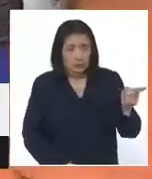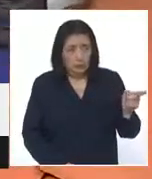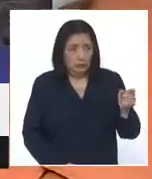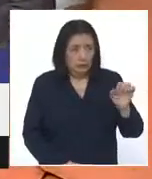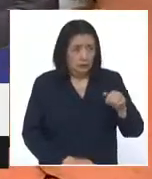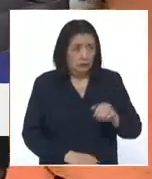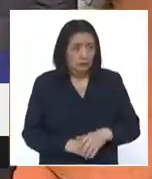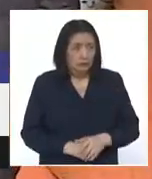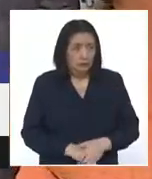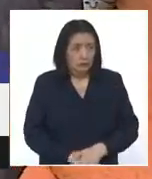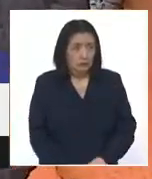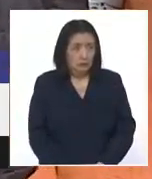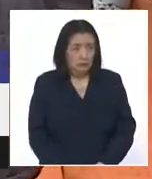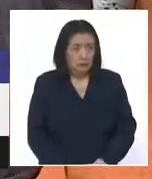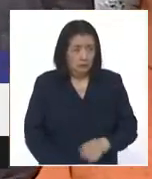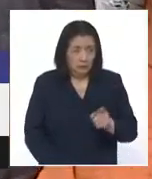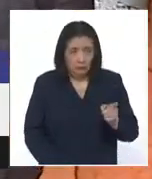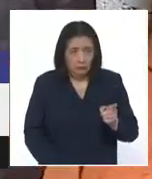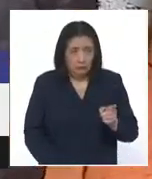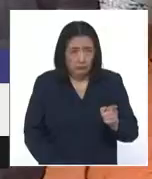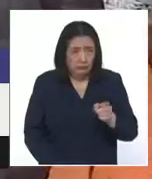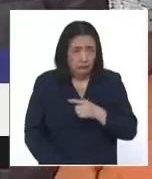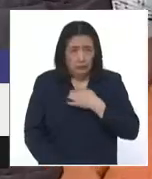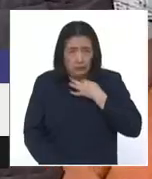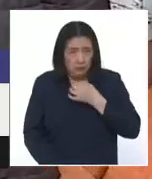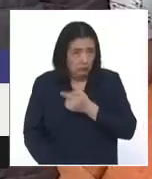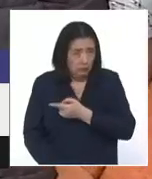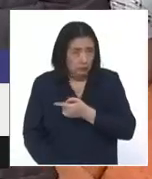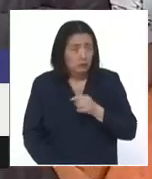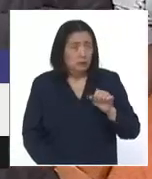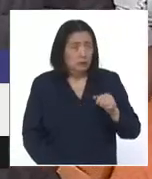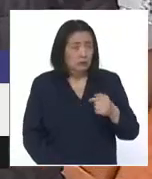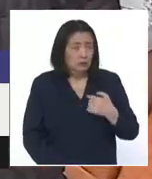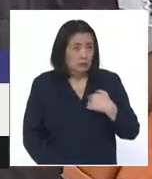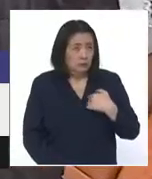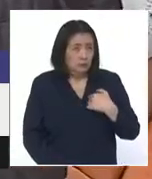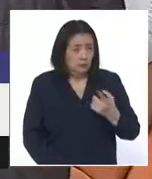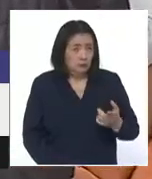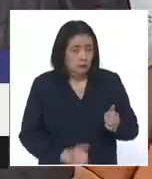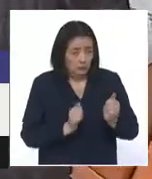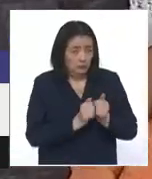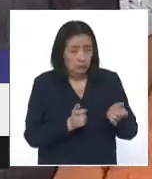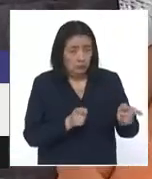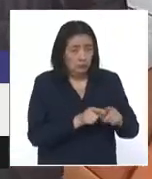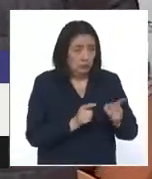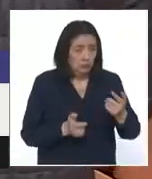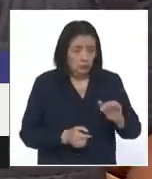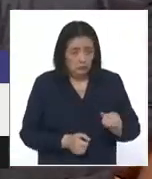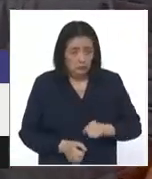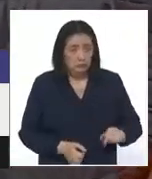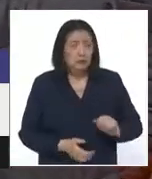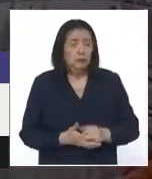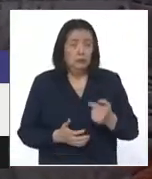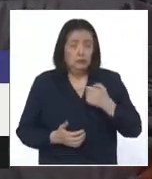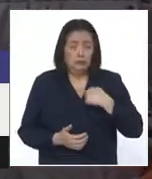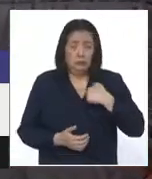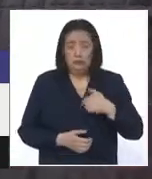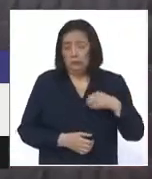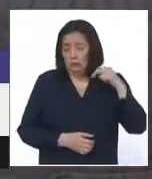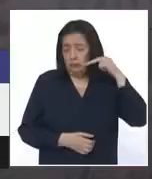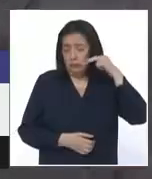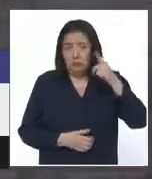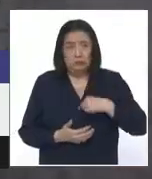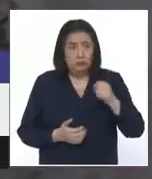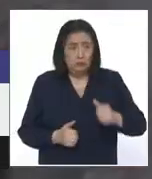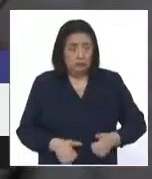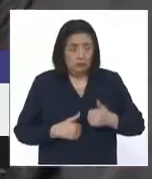¿no? Tienen, usted es su abuelita. Sí, yo soy. ¿Vive usted con su pareja, un pequeño? Sí, yo soy su nieta, vivo en